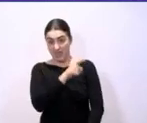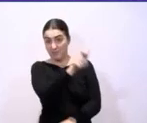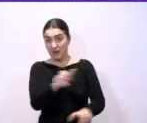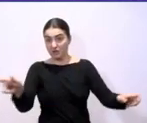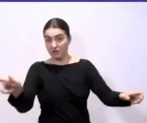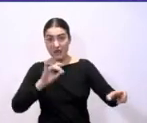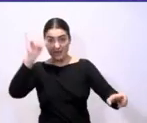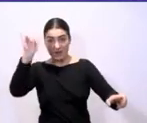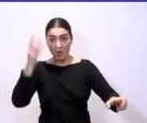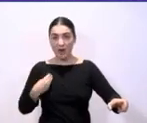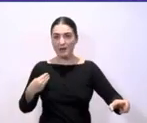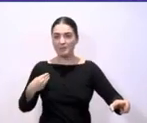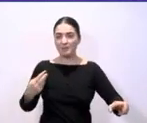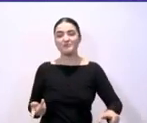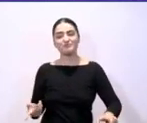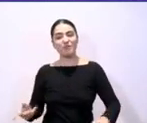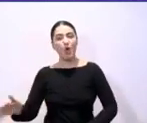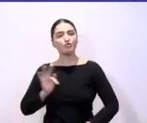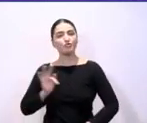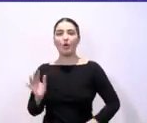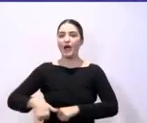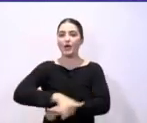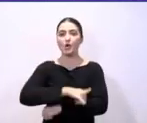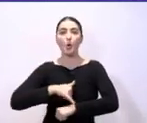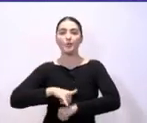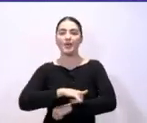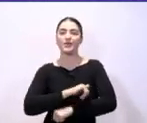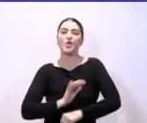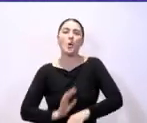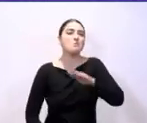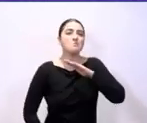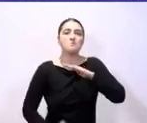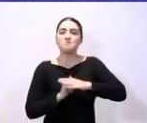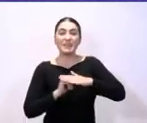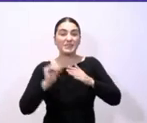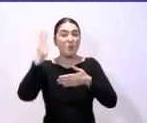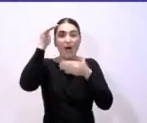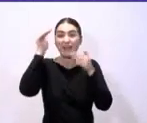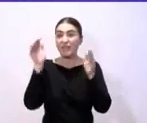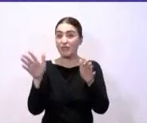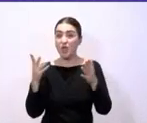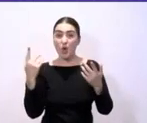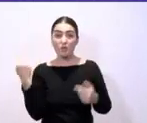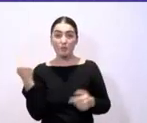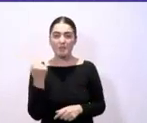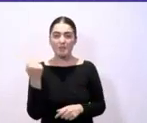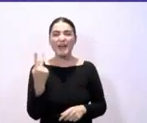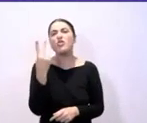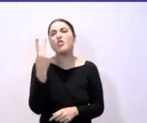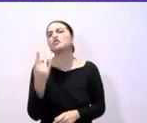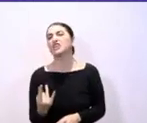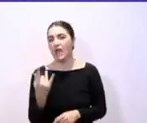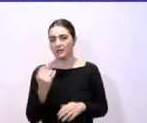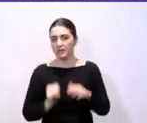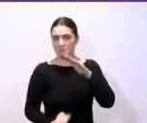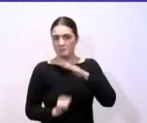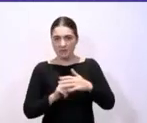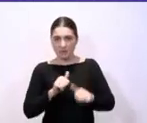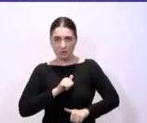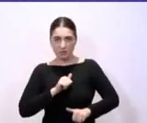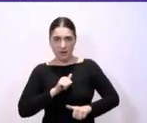ustedes gobernaran habría, como mucho, una dilación en la atención primaria de 2 días. Reitero, esta